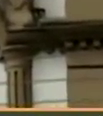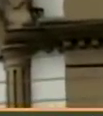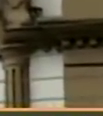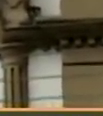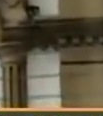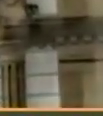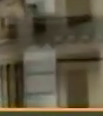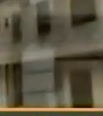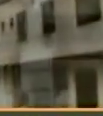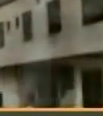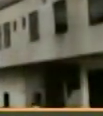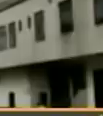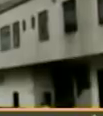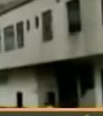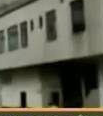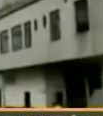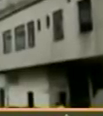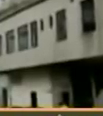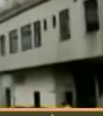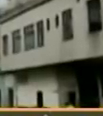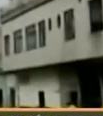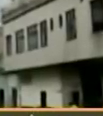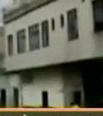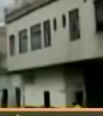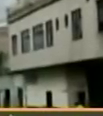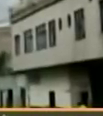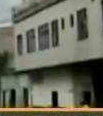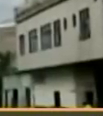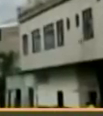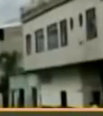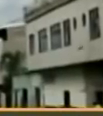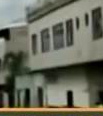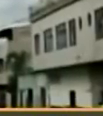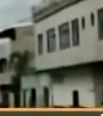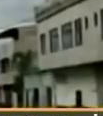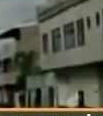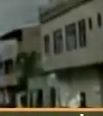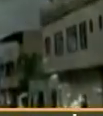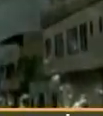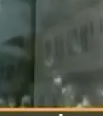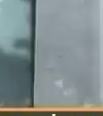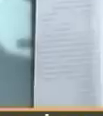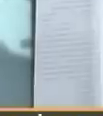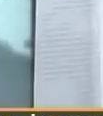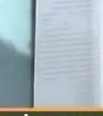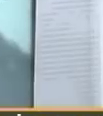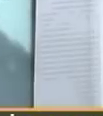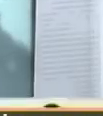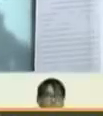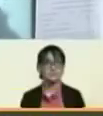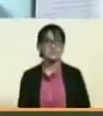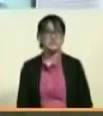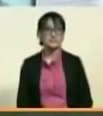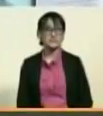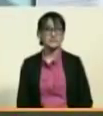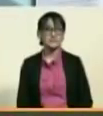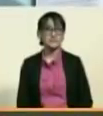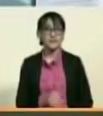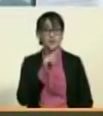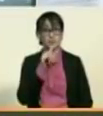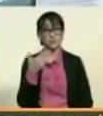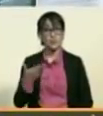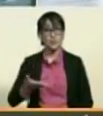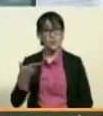Veían, por supuesto, todo el ambiente que se vive desde el Tamacuro, con toda esta energía desde esta región de nuestro país, también haciendo anuncios